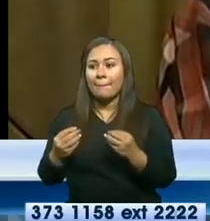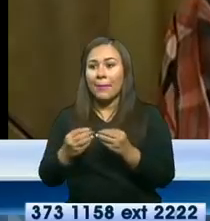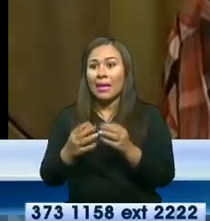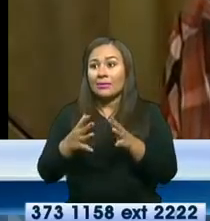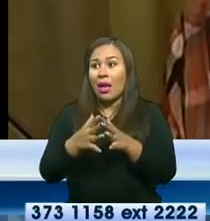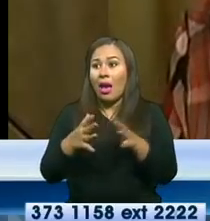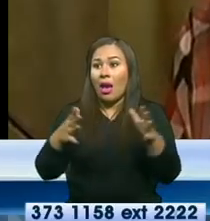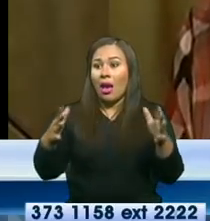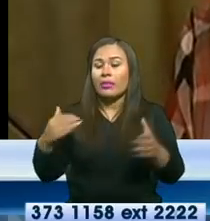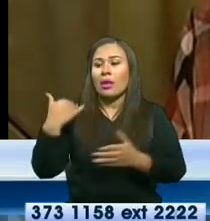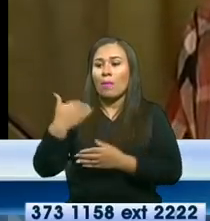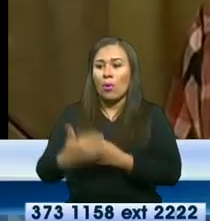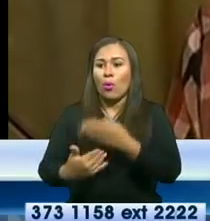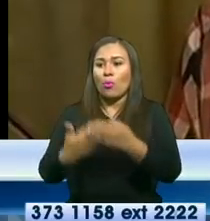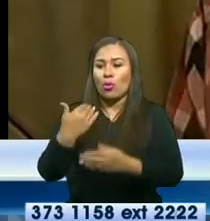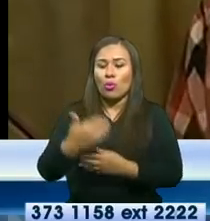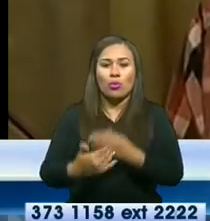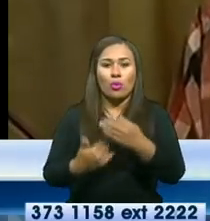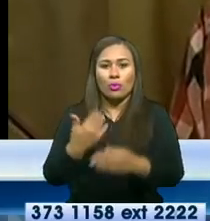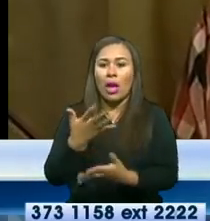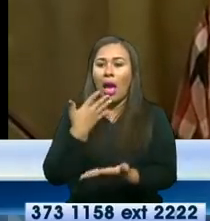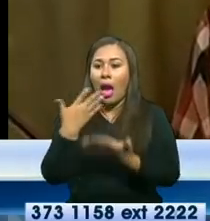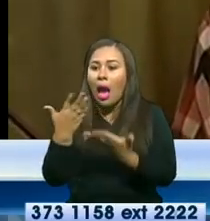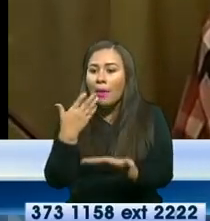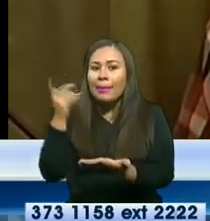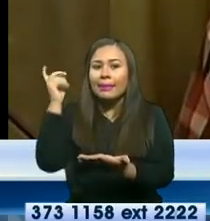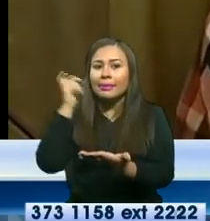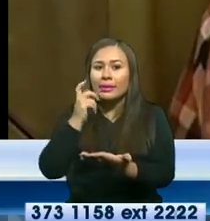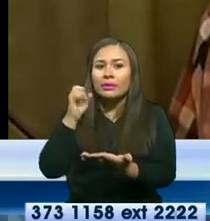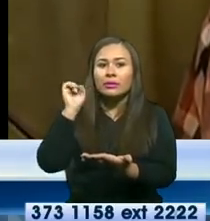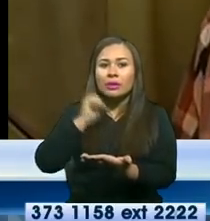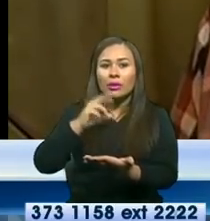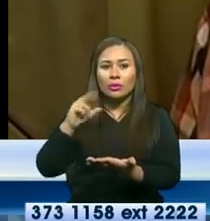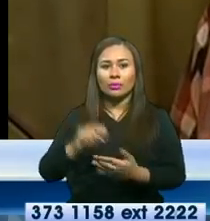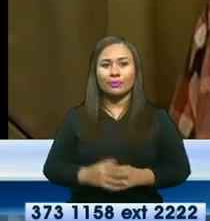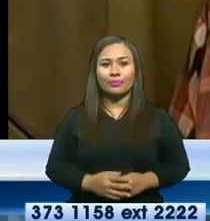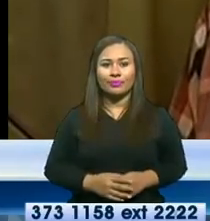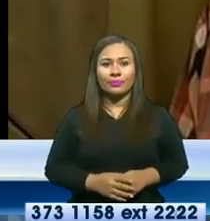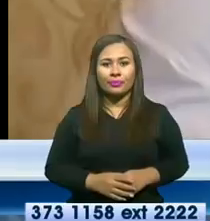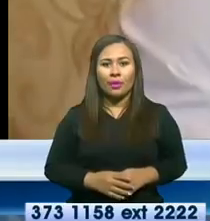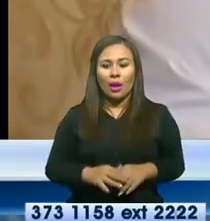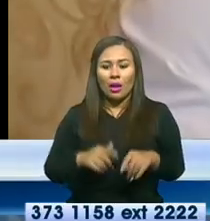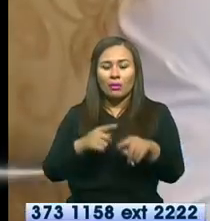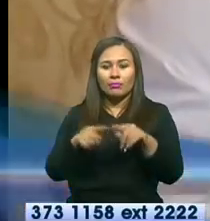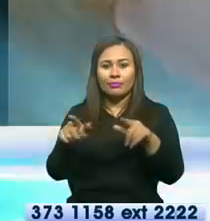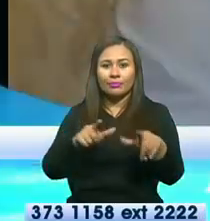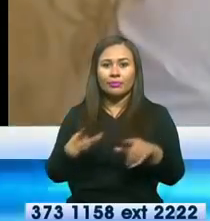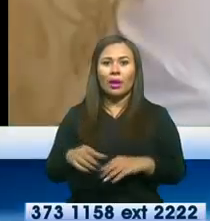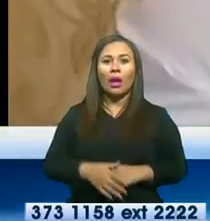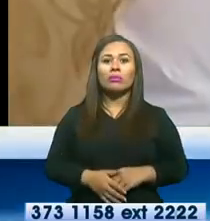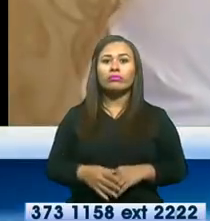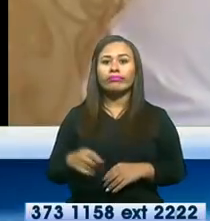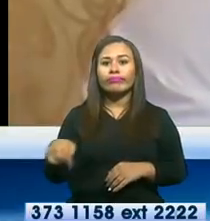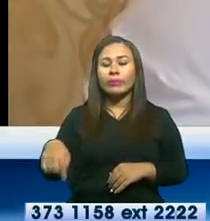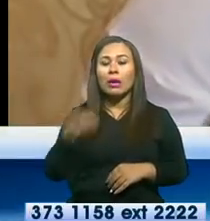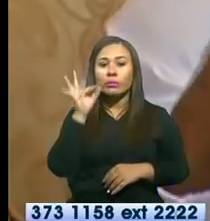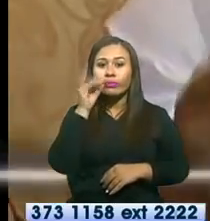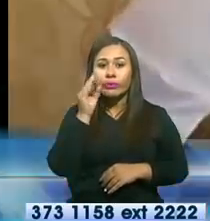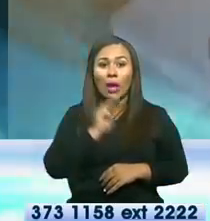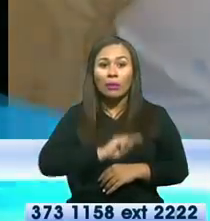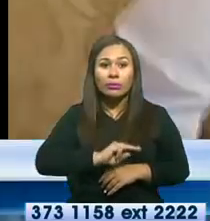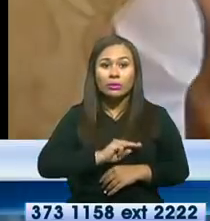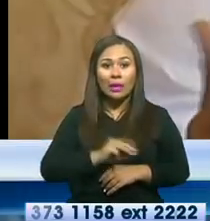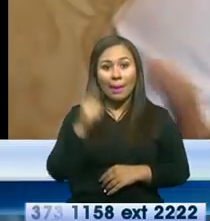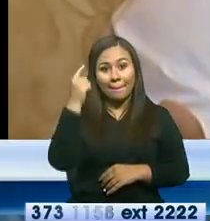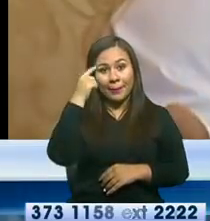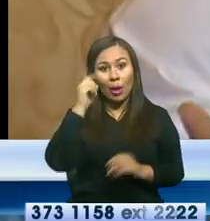en el tiempo se verá si es necesario, digo yo, hacerlo por sectores. La agencia de tránsito municipal, si considera oportuno,